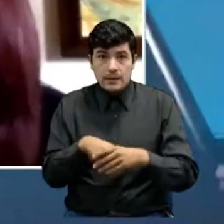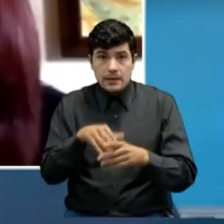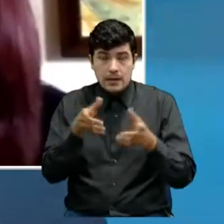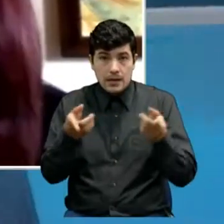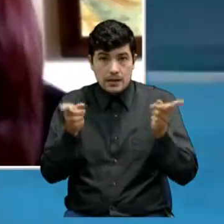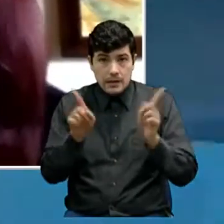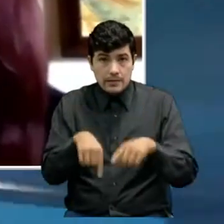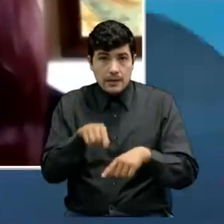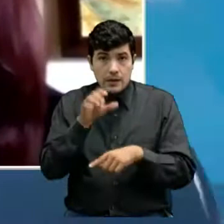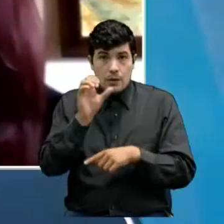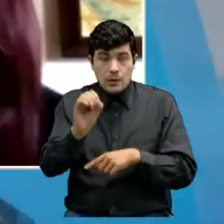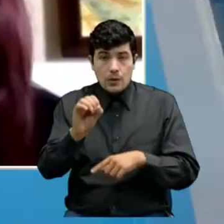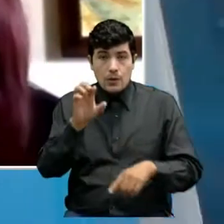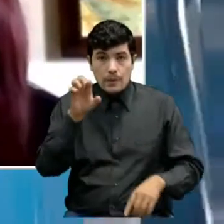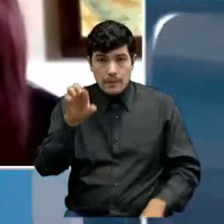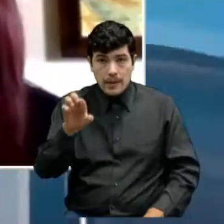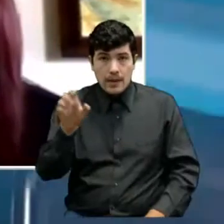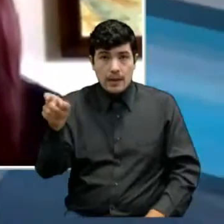UPG.